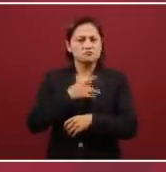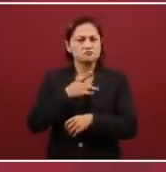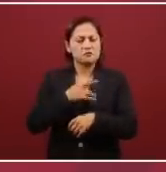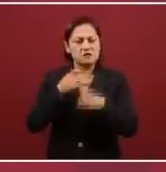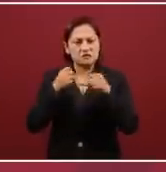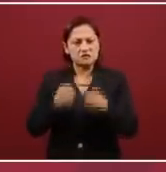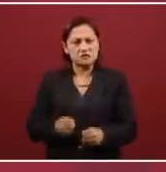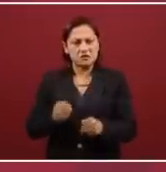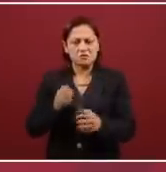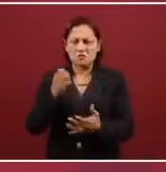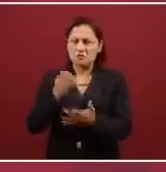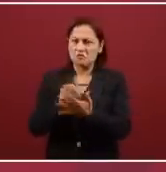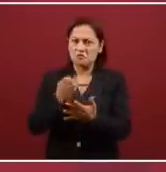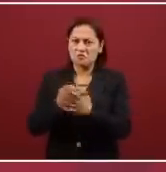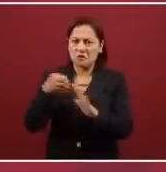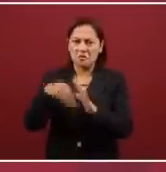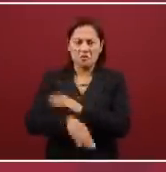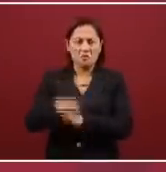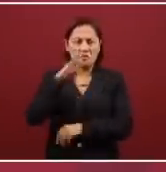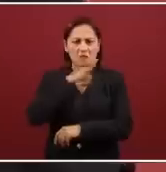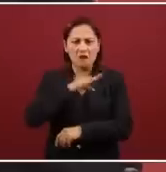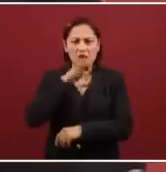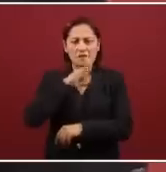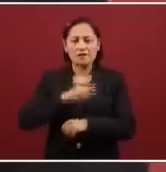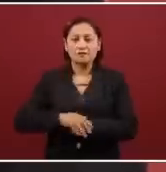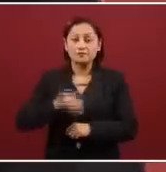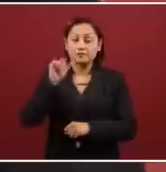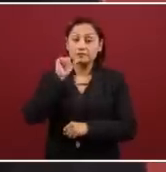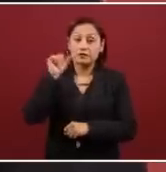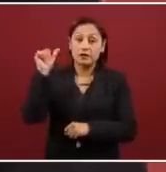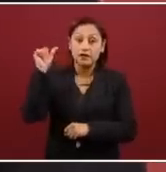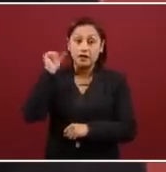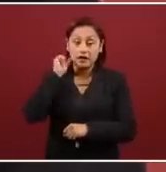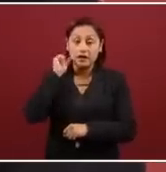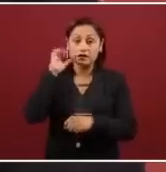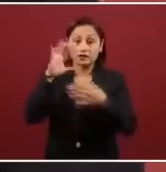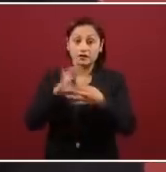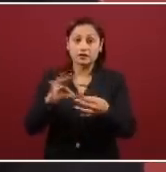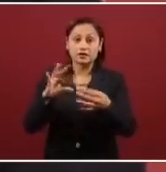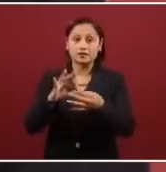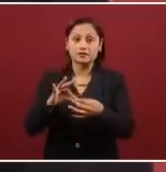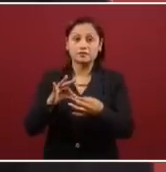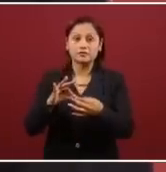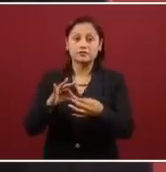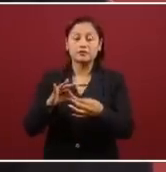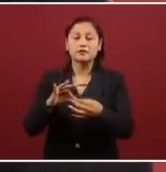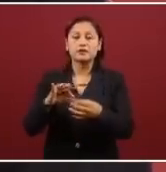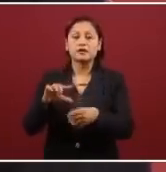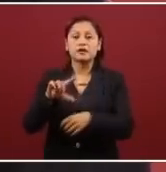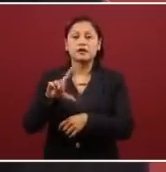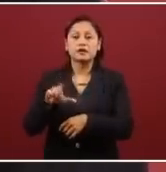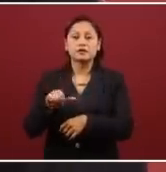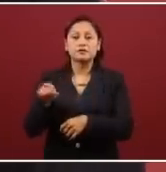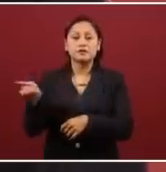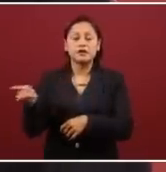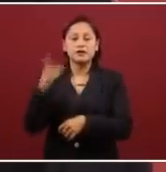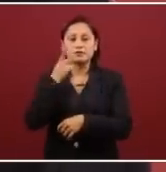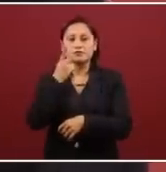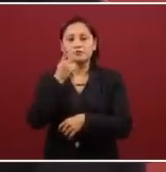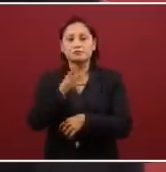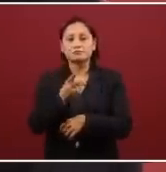Sale esto ayer, por ejemplo, y al mismo tiempo destacan de que nos bajan el pronóstico de crecimiento